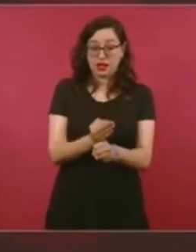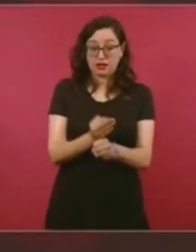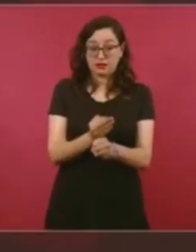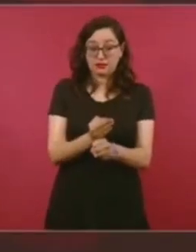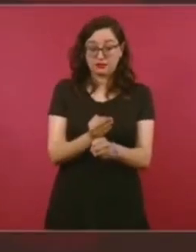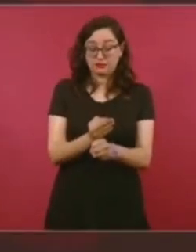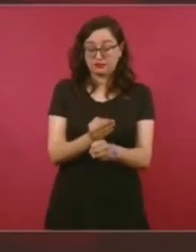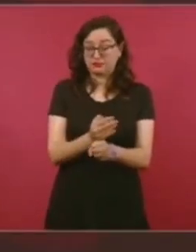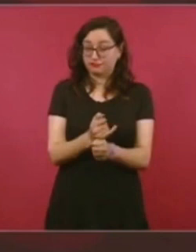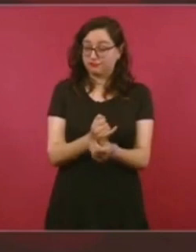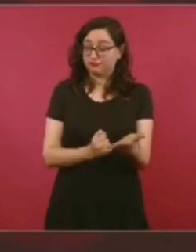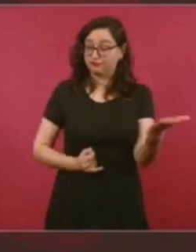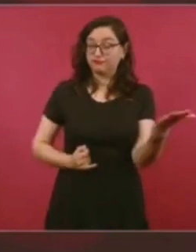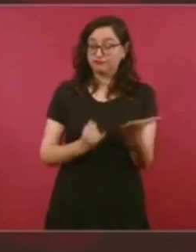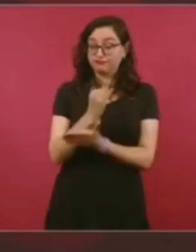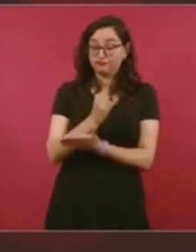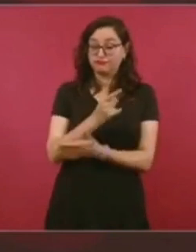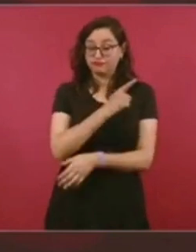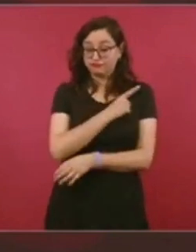es muy